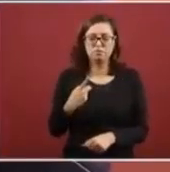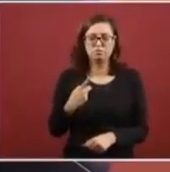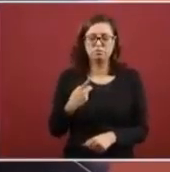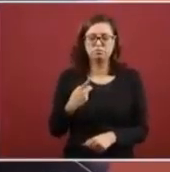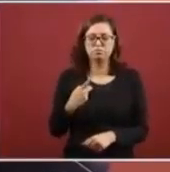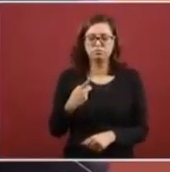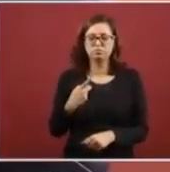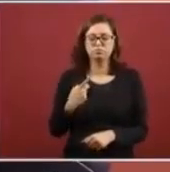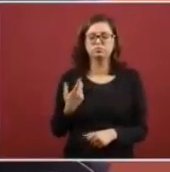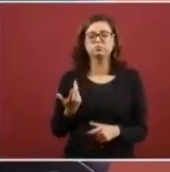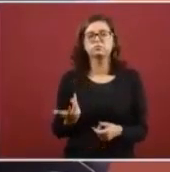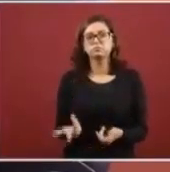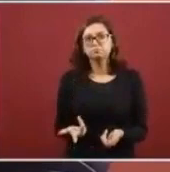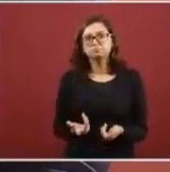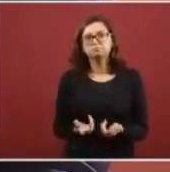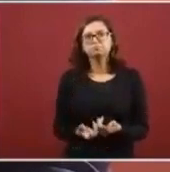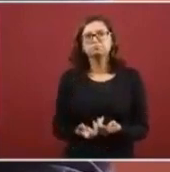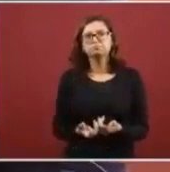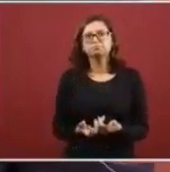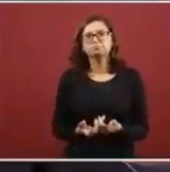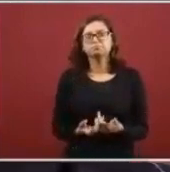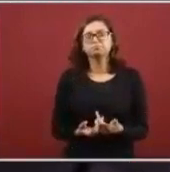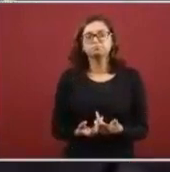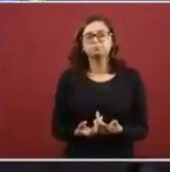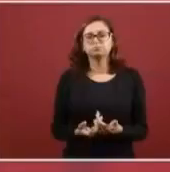cuando me toque